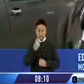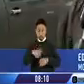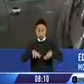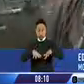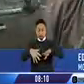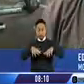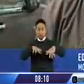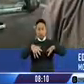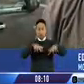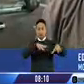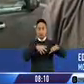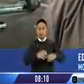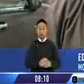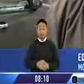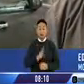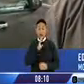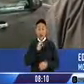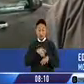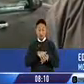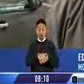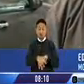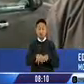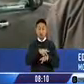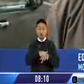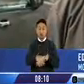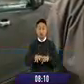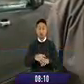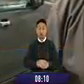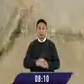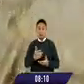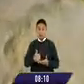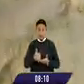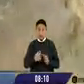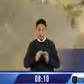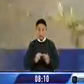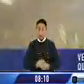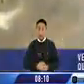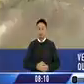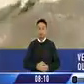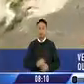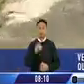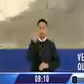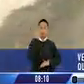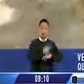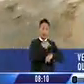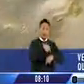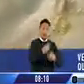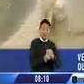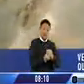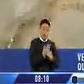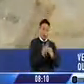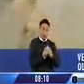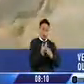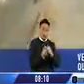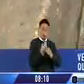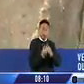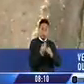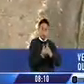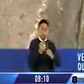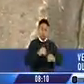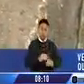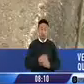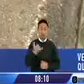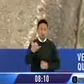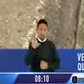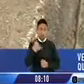adoquín. ¿Cuánta agua se desperdicia y no ponen conciencia? Desde el primer día que empezó a brotar el agua por la vía adoquinada, llamaron a